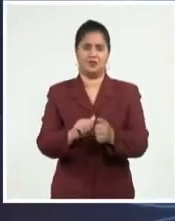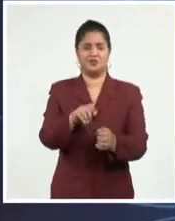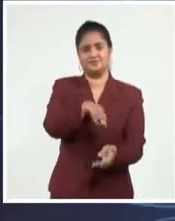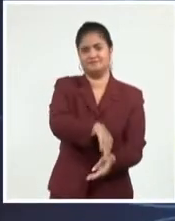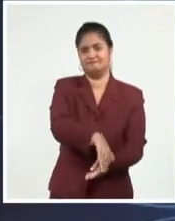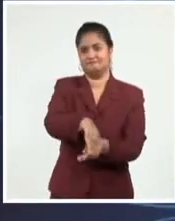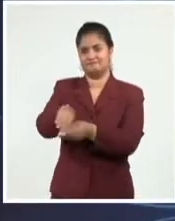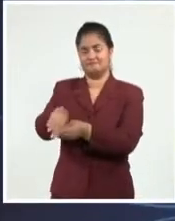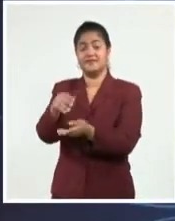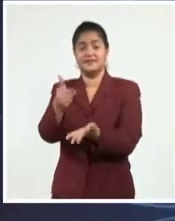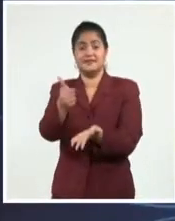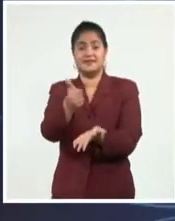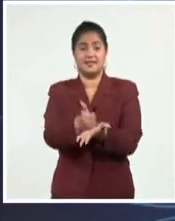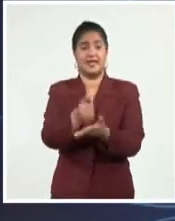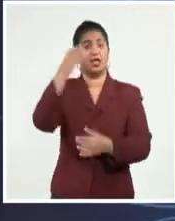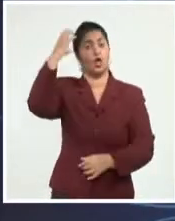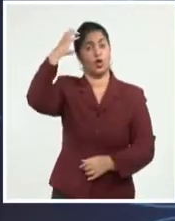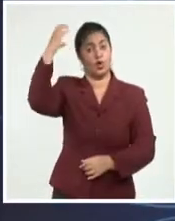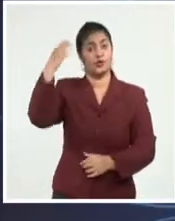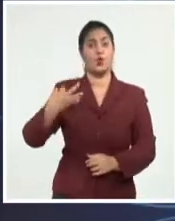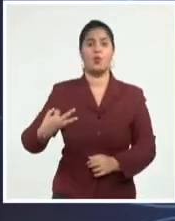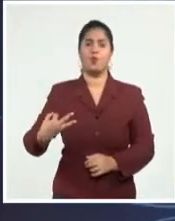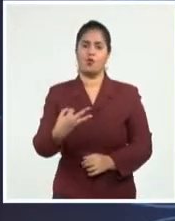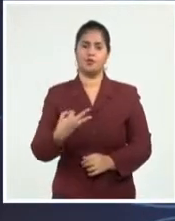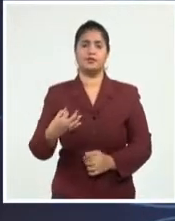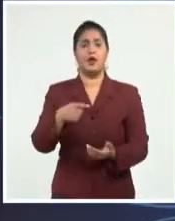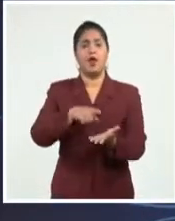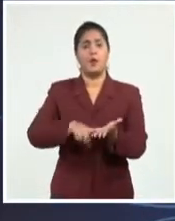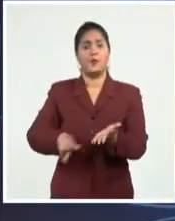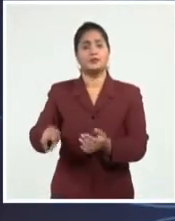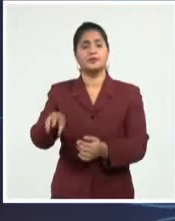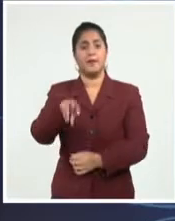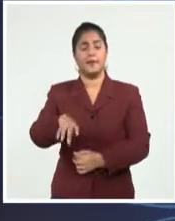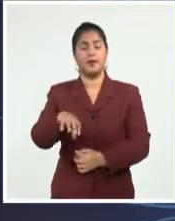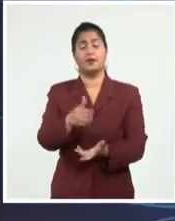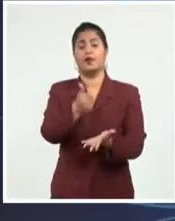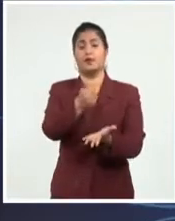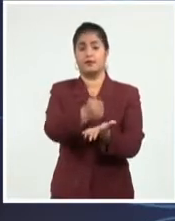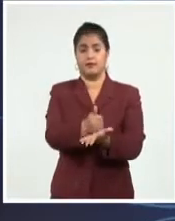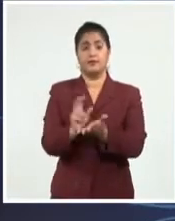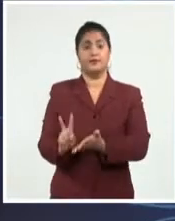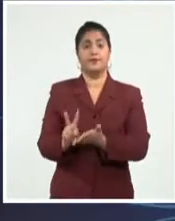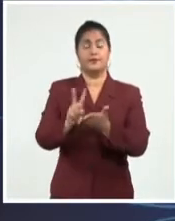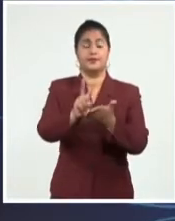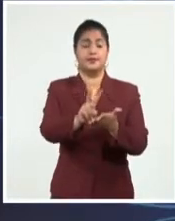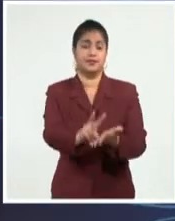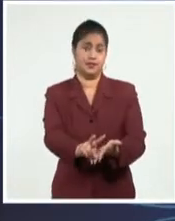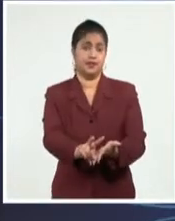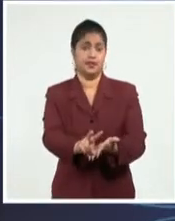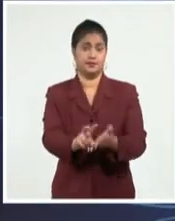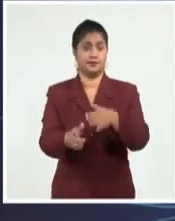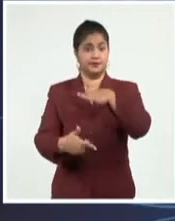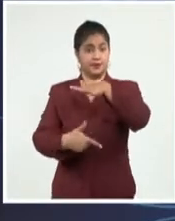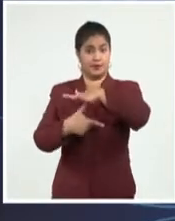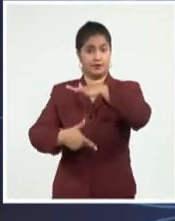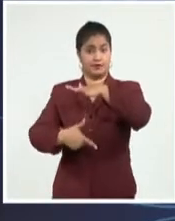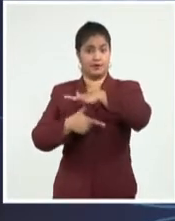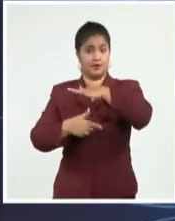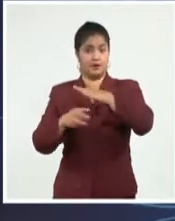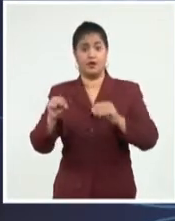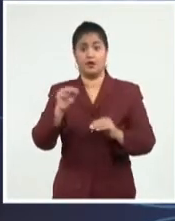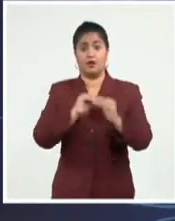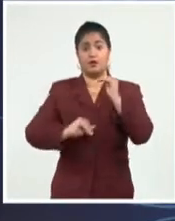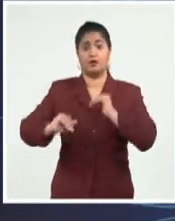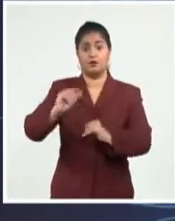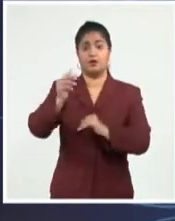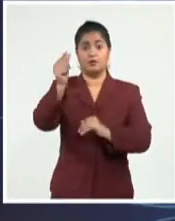Y en la sede del gobierno municipal de Pinar del Río, como parte de la visita gubernamental, la viceprimera ministra Inés María Chacman